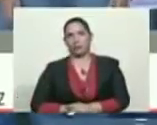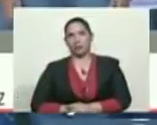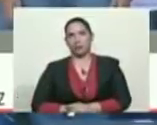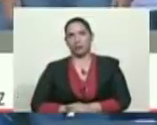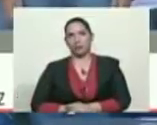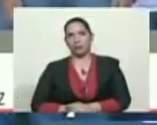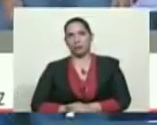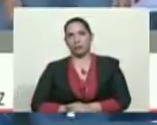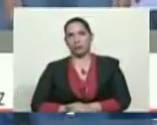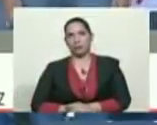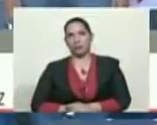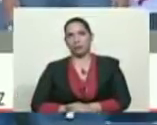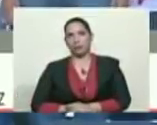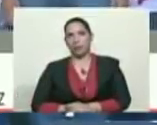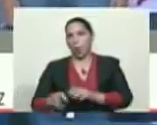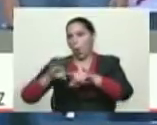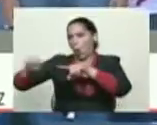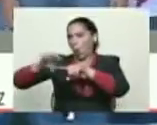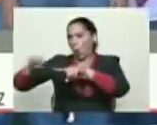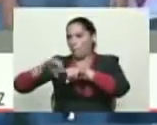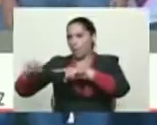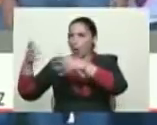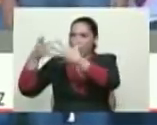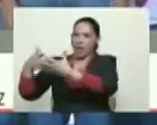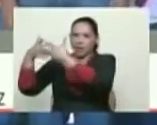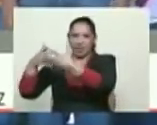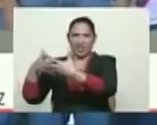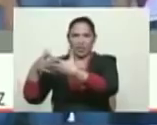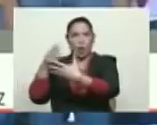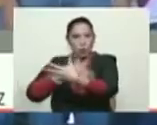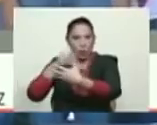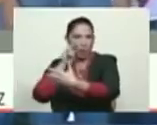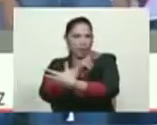jalándole bola a los gringos, los quisiera ver poniendo un pie aquí en Venezuela.